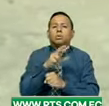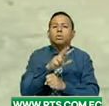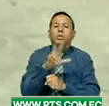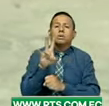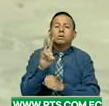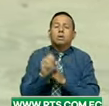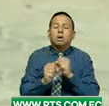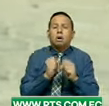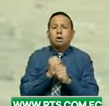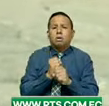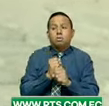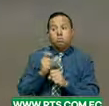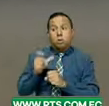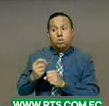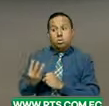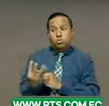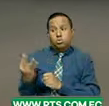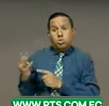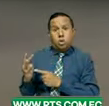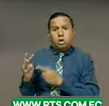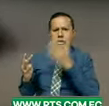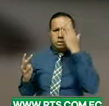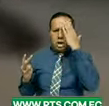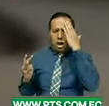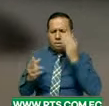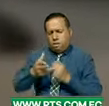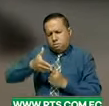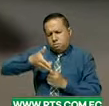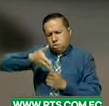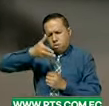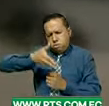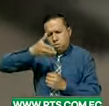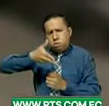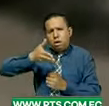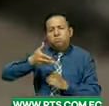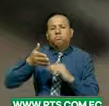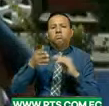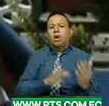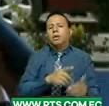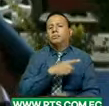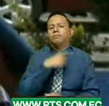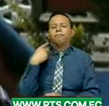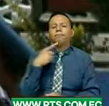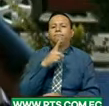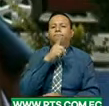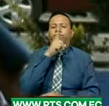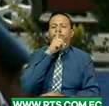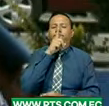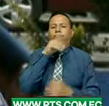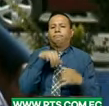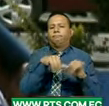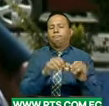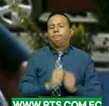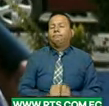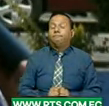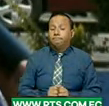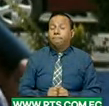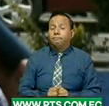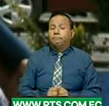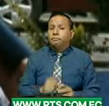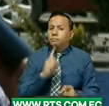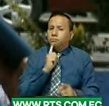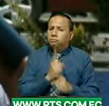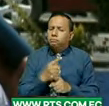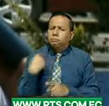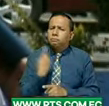Los sicarios se aseguraron que no se levante del piso y lo callaron para siempre. Presumimos que existe